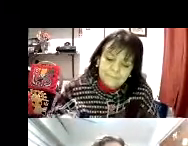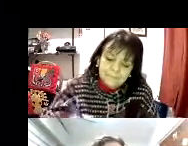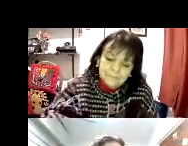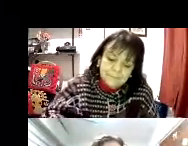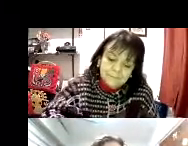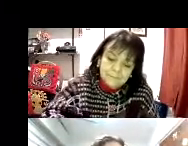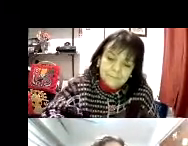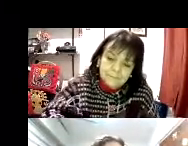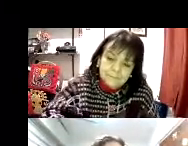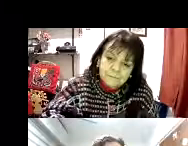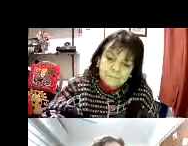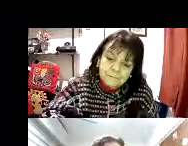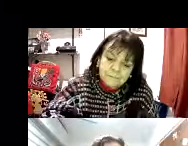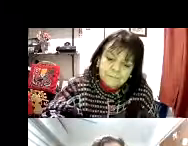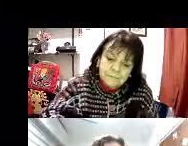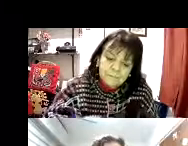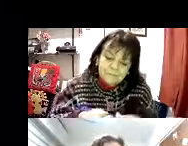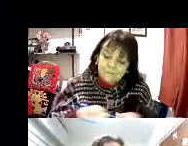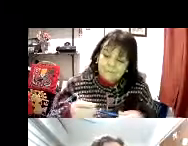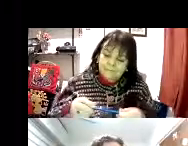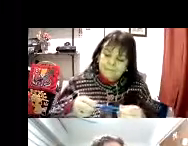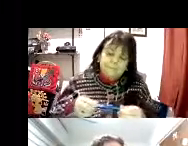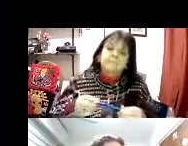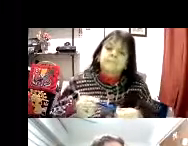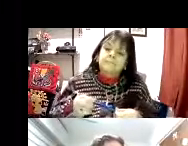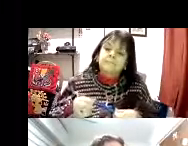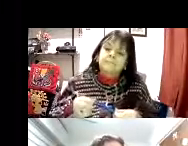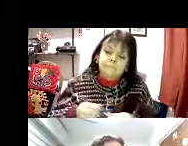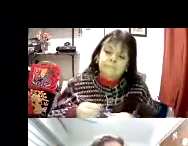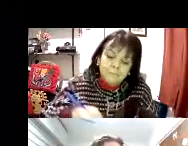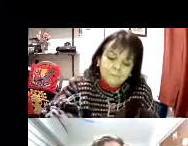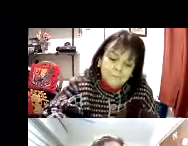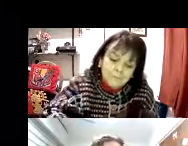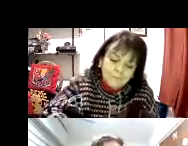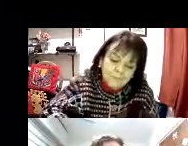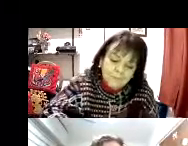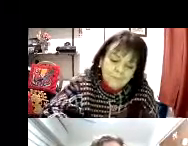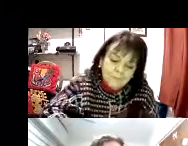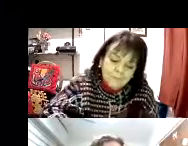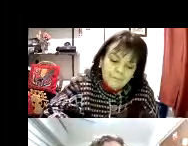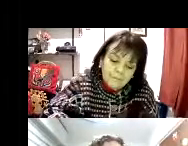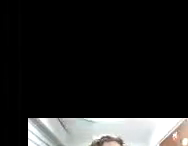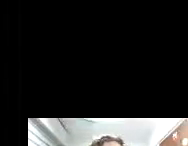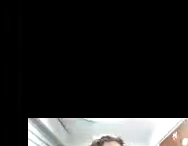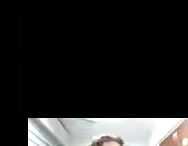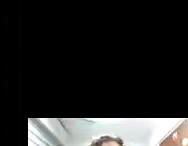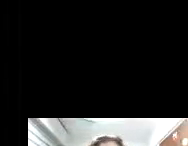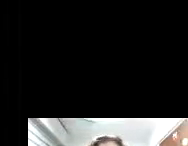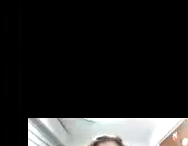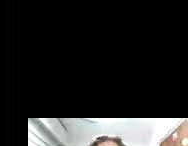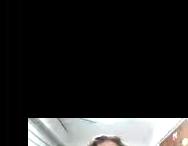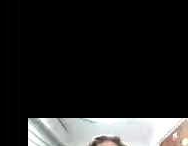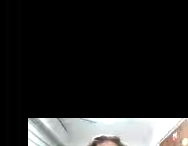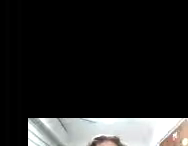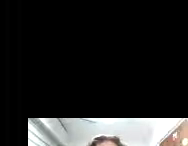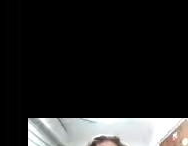de estudios que muestra que la abstinencia sexual y el consejo de retraso en el